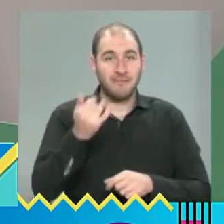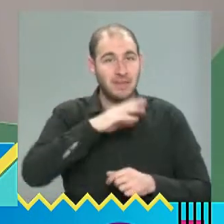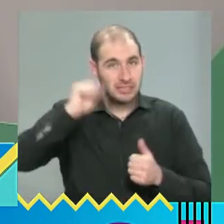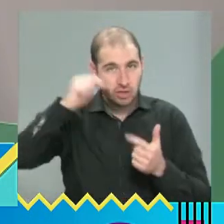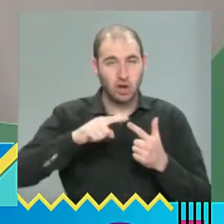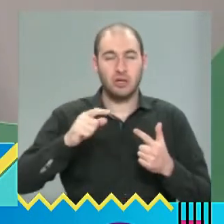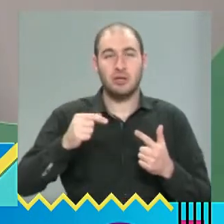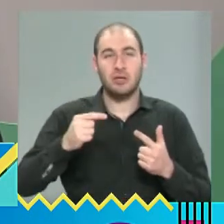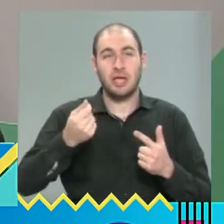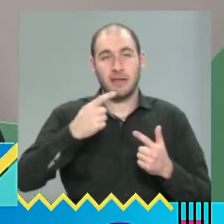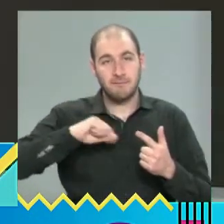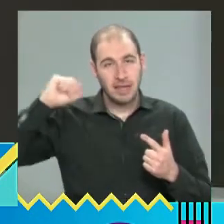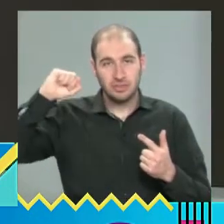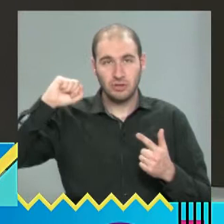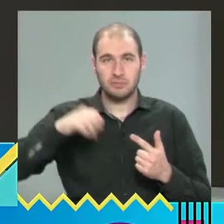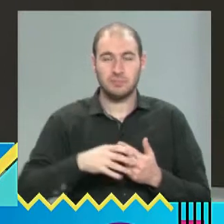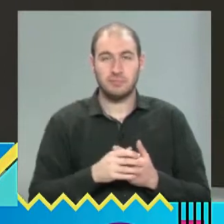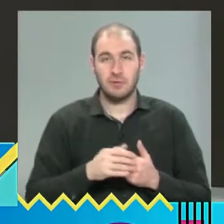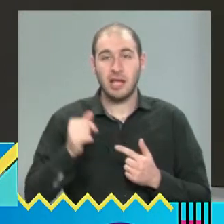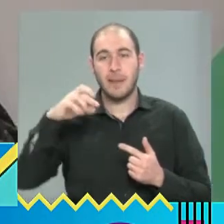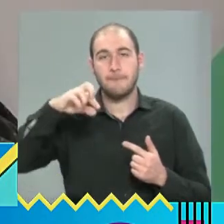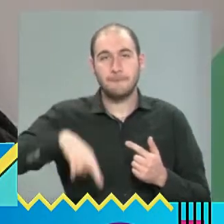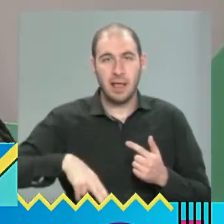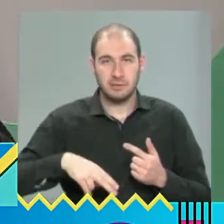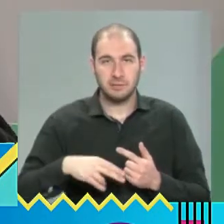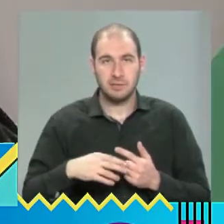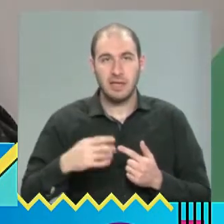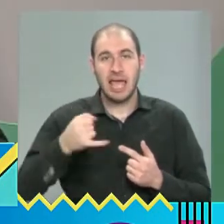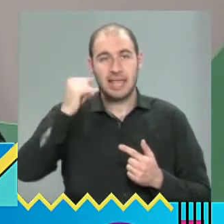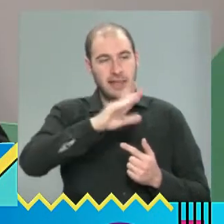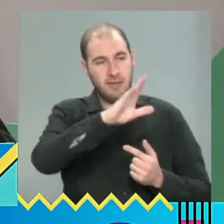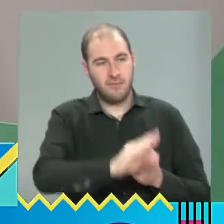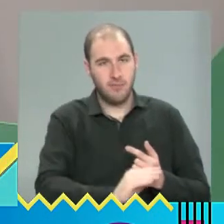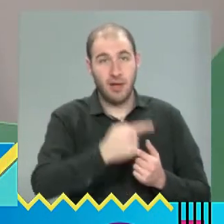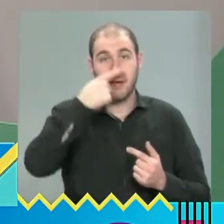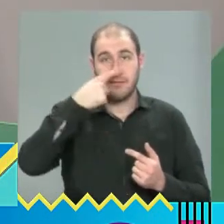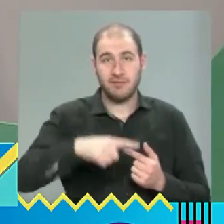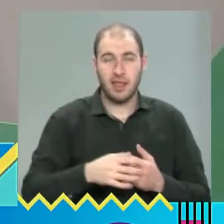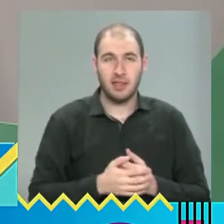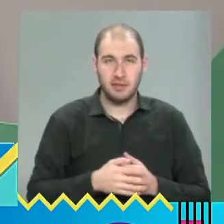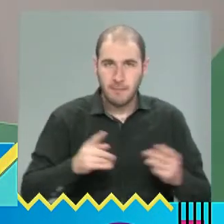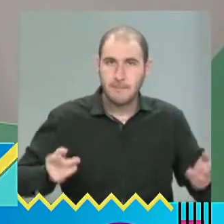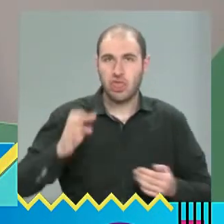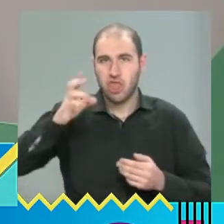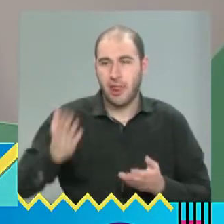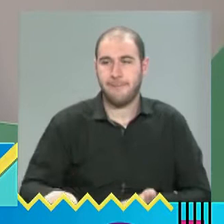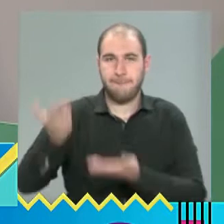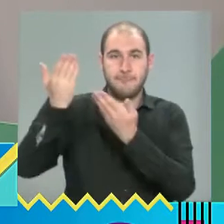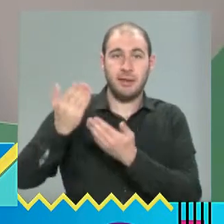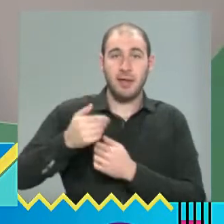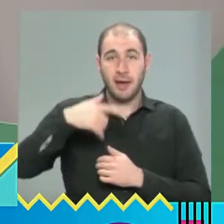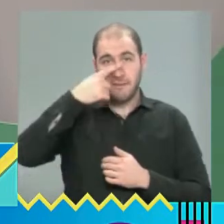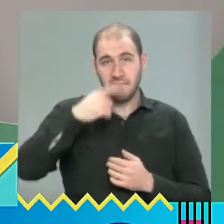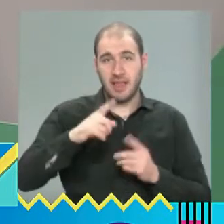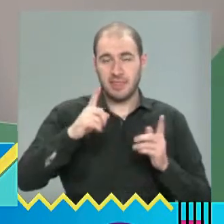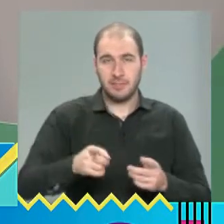inflación, tenés la inflación de esta política de bajar las tasas de interés que al final impulsó el dólar, y después